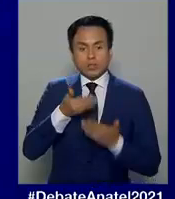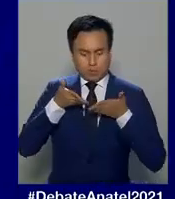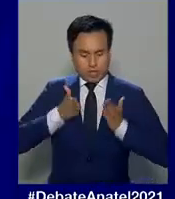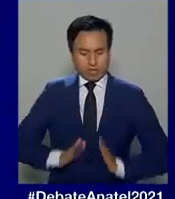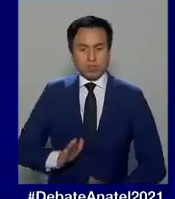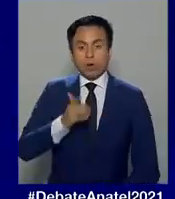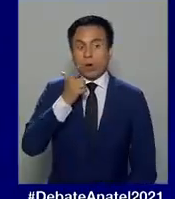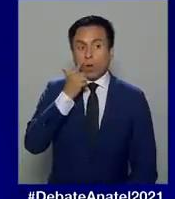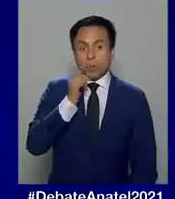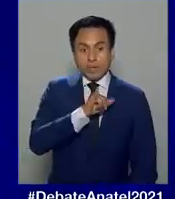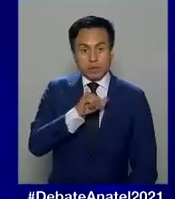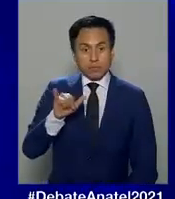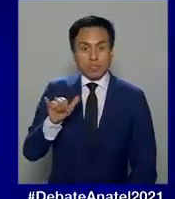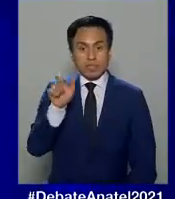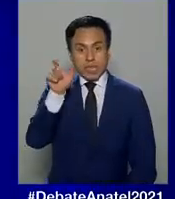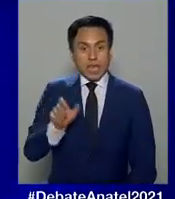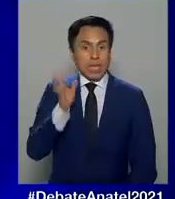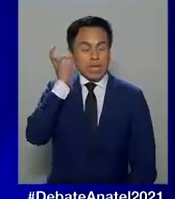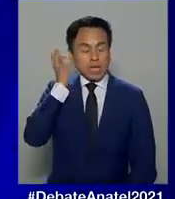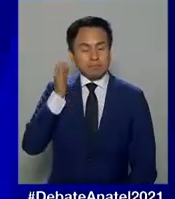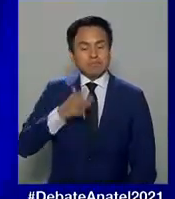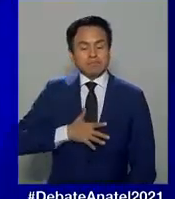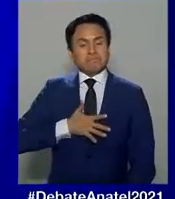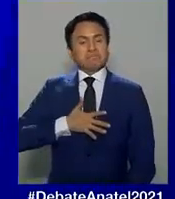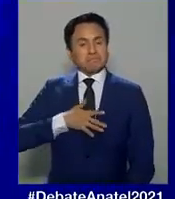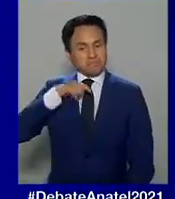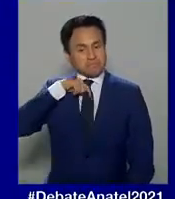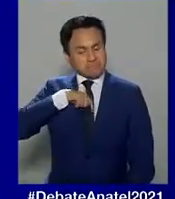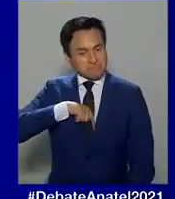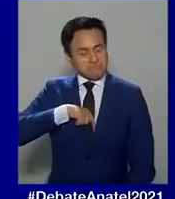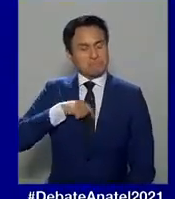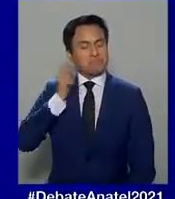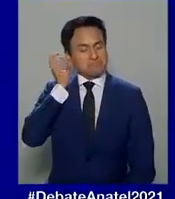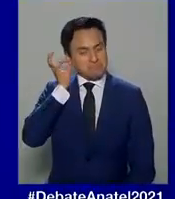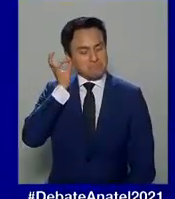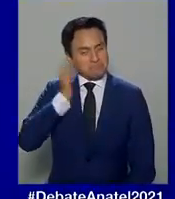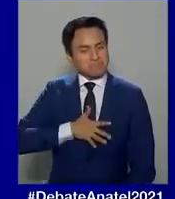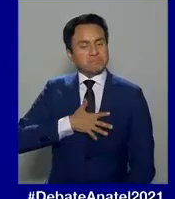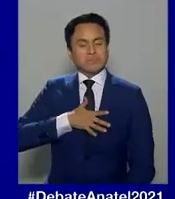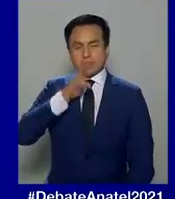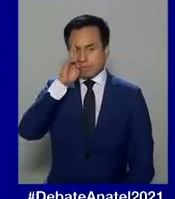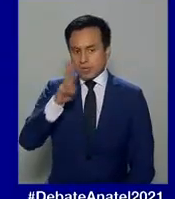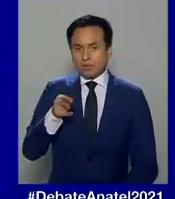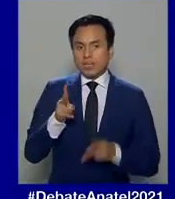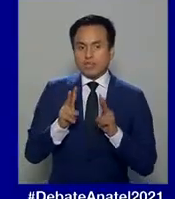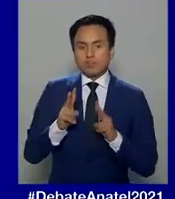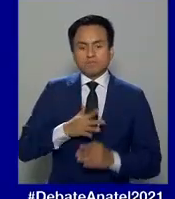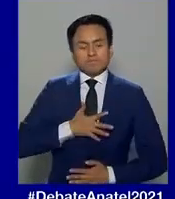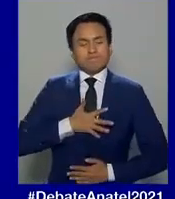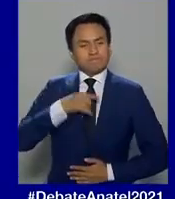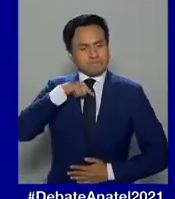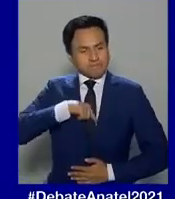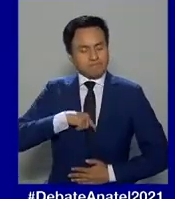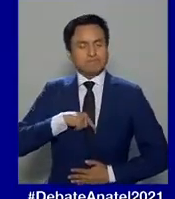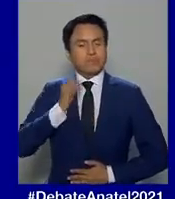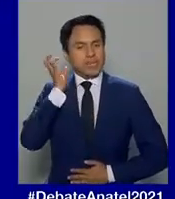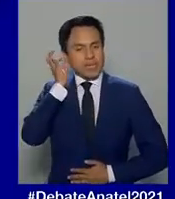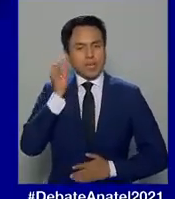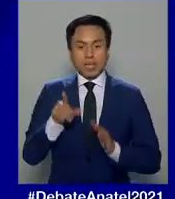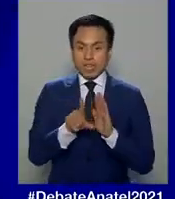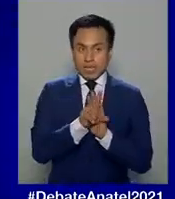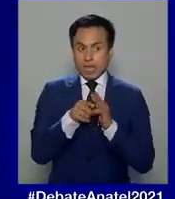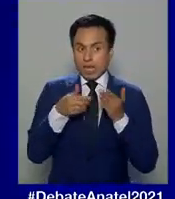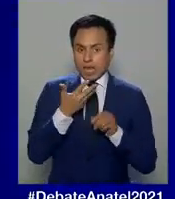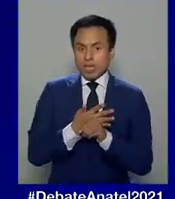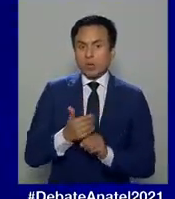nace hombre, después ella percibe que es mujer y por lo tanto respetamos su derecho a percibirse como mujer y hoy día hay una ley que